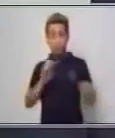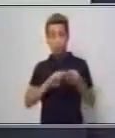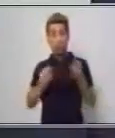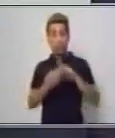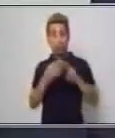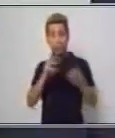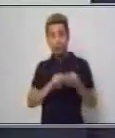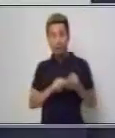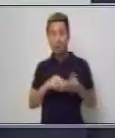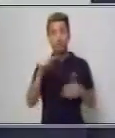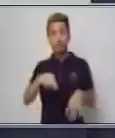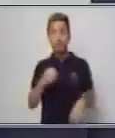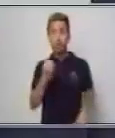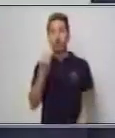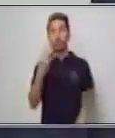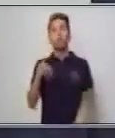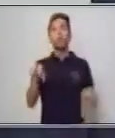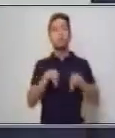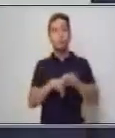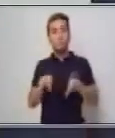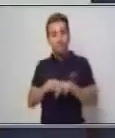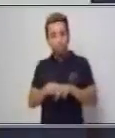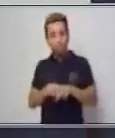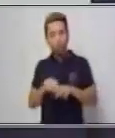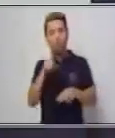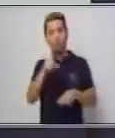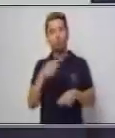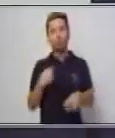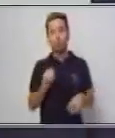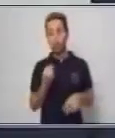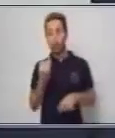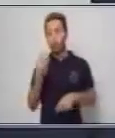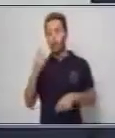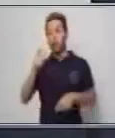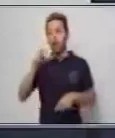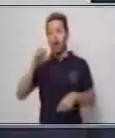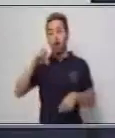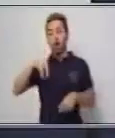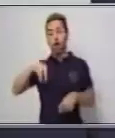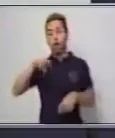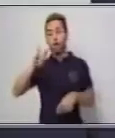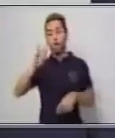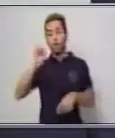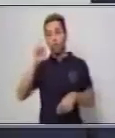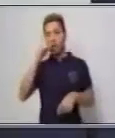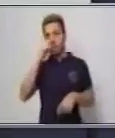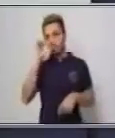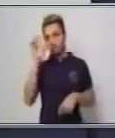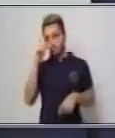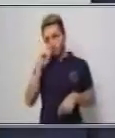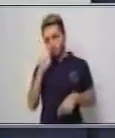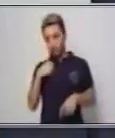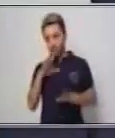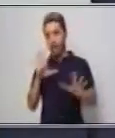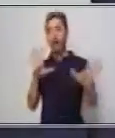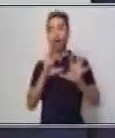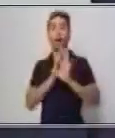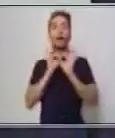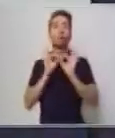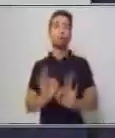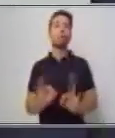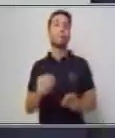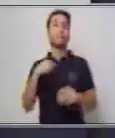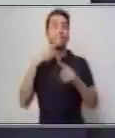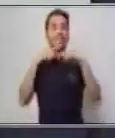matemática de los números primos y los números compuestos, diga, hoy salí pleno. Hoy salí feliz porque aprendí una